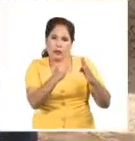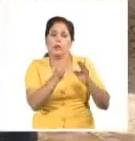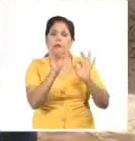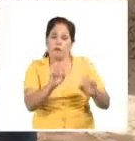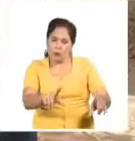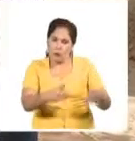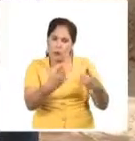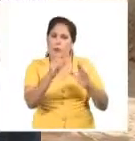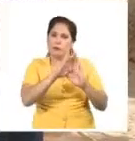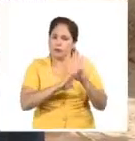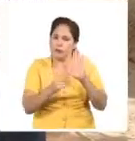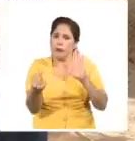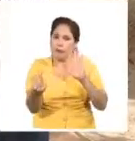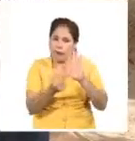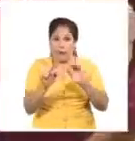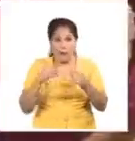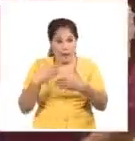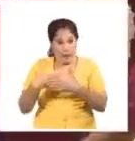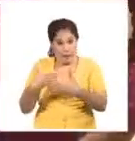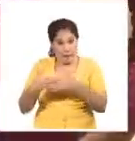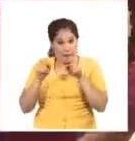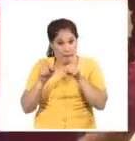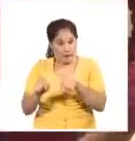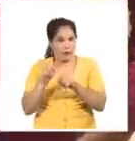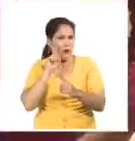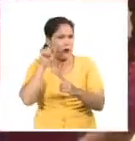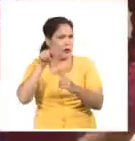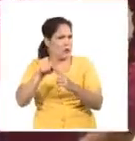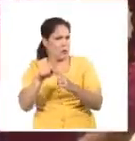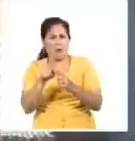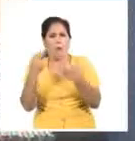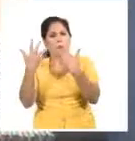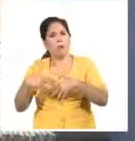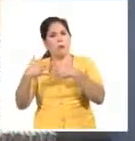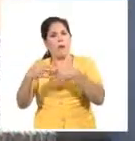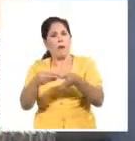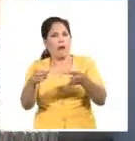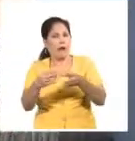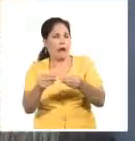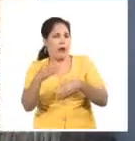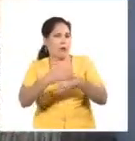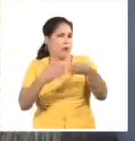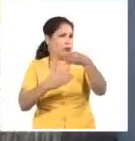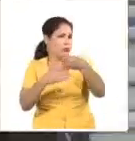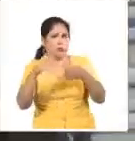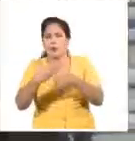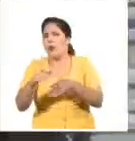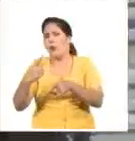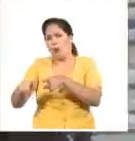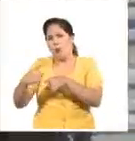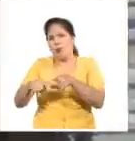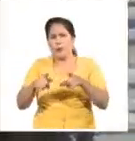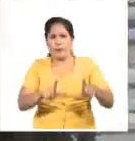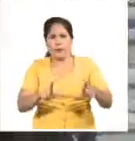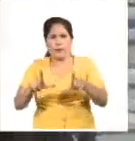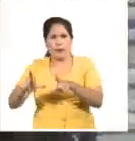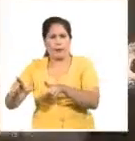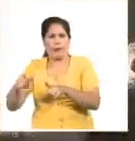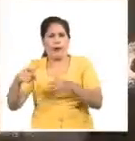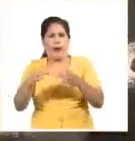freirense. La mediana empresa Variay, cuyo objeto social es la producción de materiales como torchos, baldosas, mosaicos,